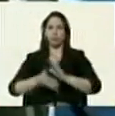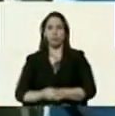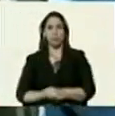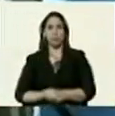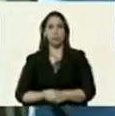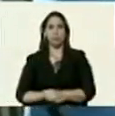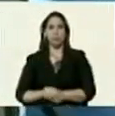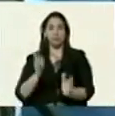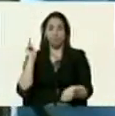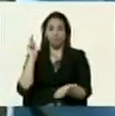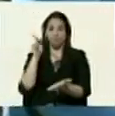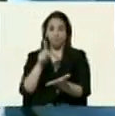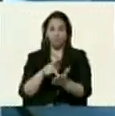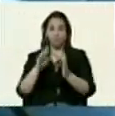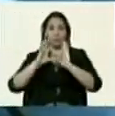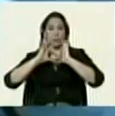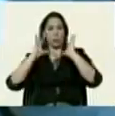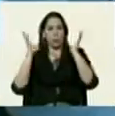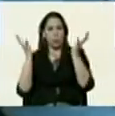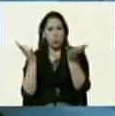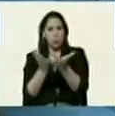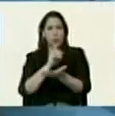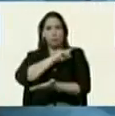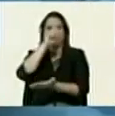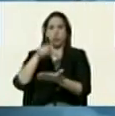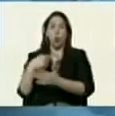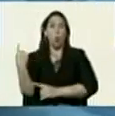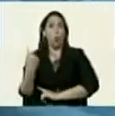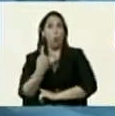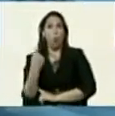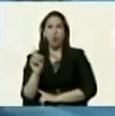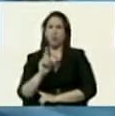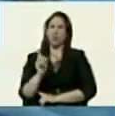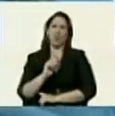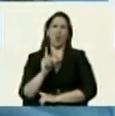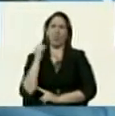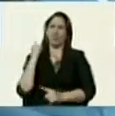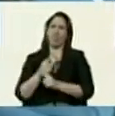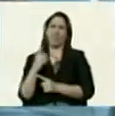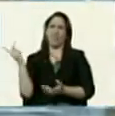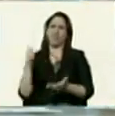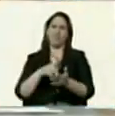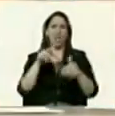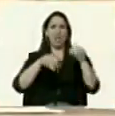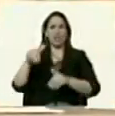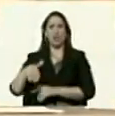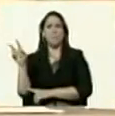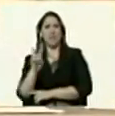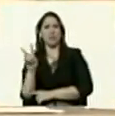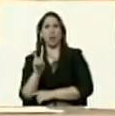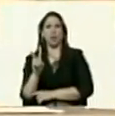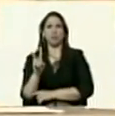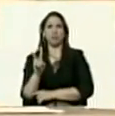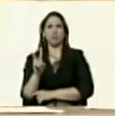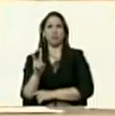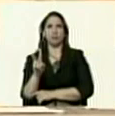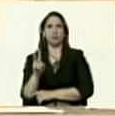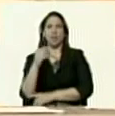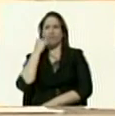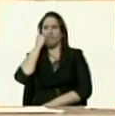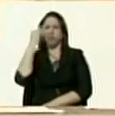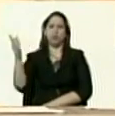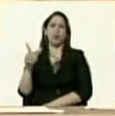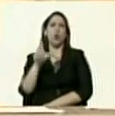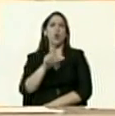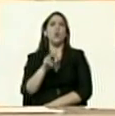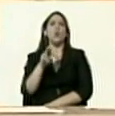presencia del mundo entero. Al único que no nos parece que debe venir a una elección en Venezuela es la basura de Luis Almagro,